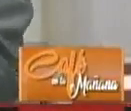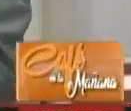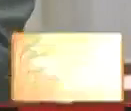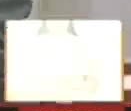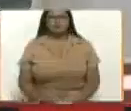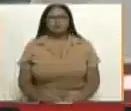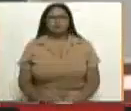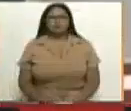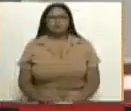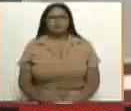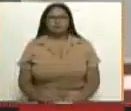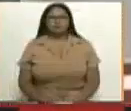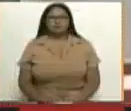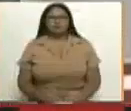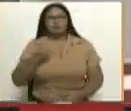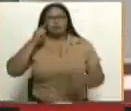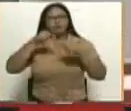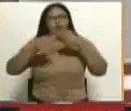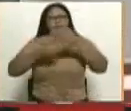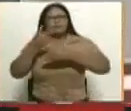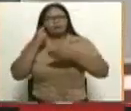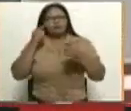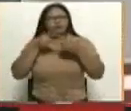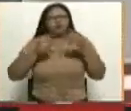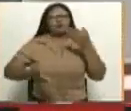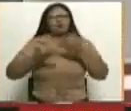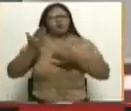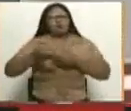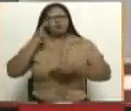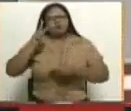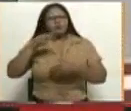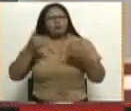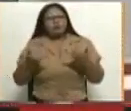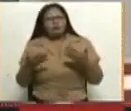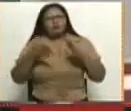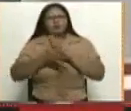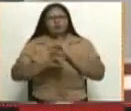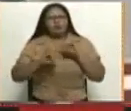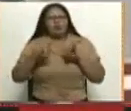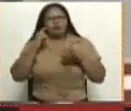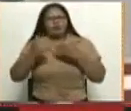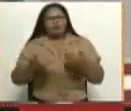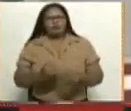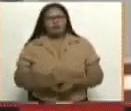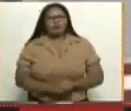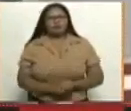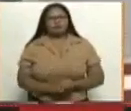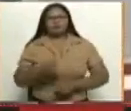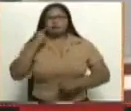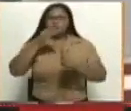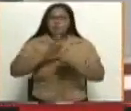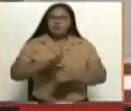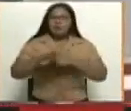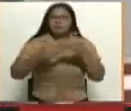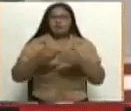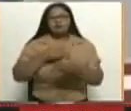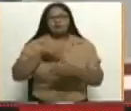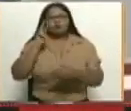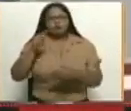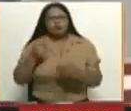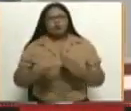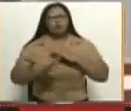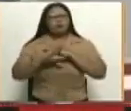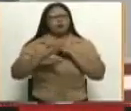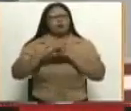actor internacional cada vez más importante, el cual está, al igual que Venezuela, está sometido al bloqueo y